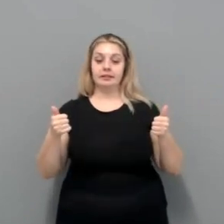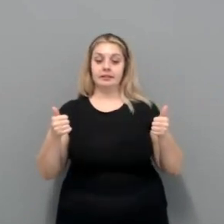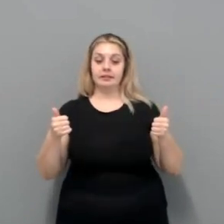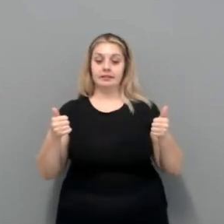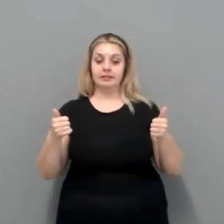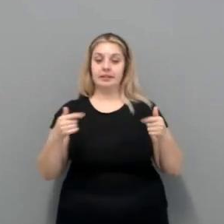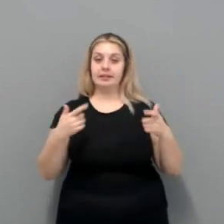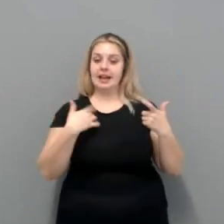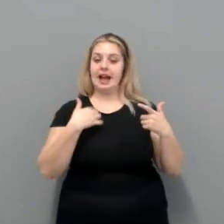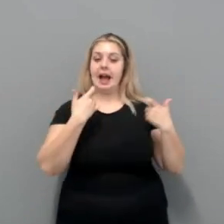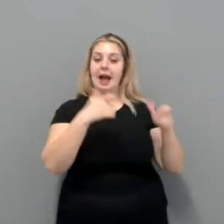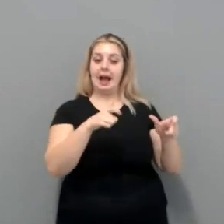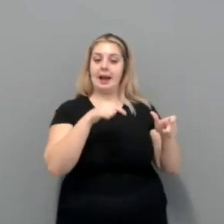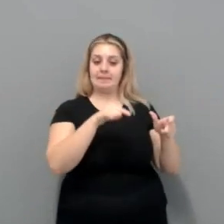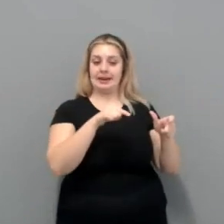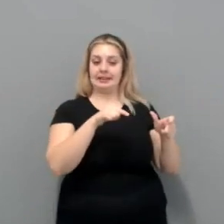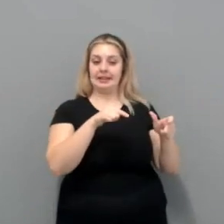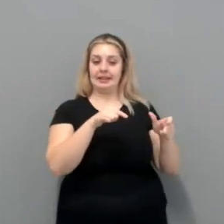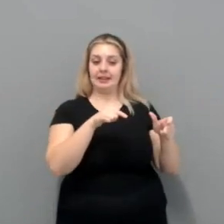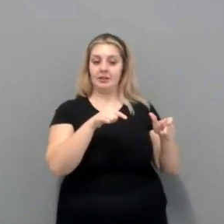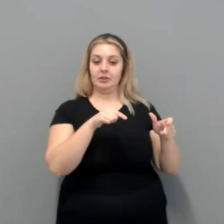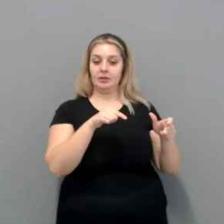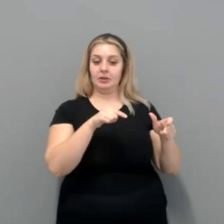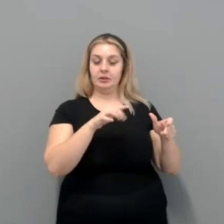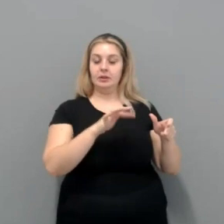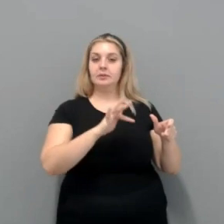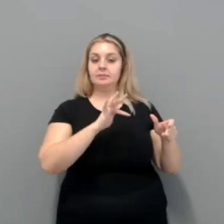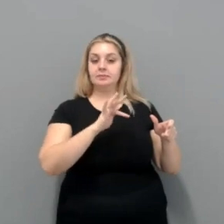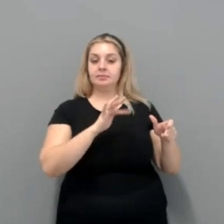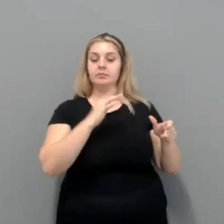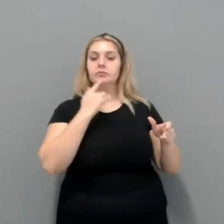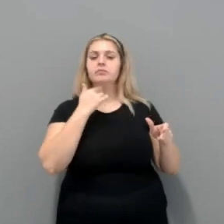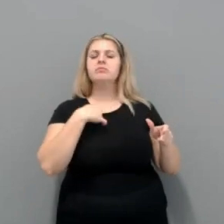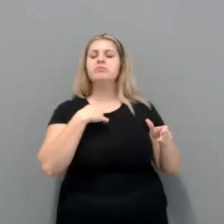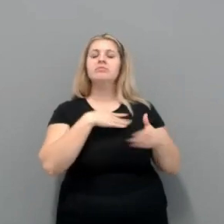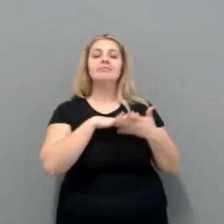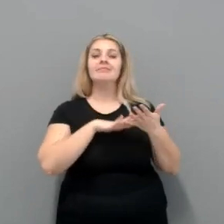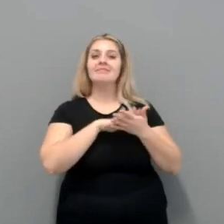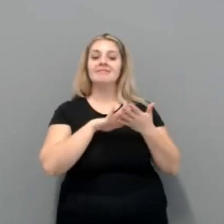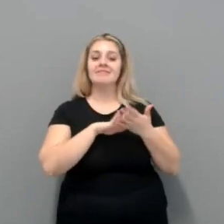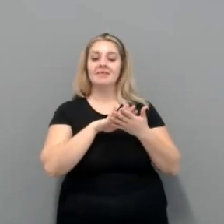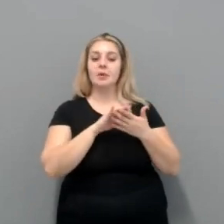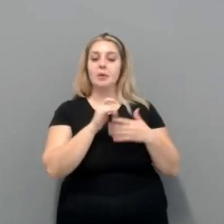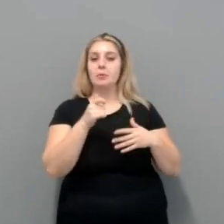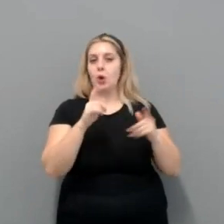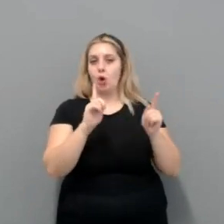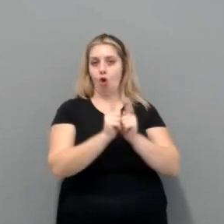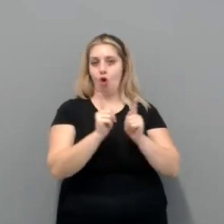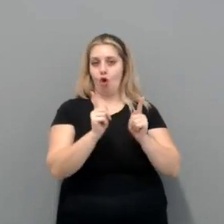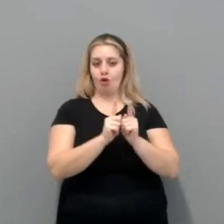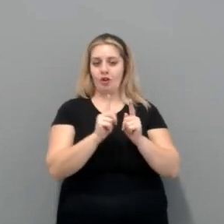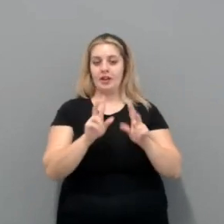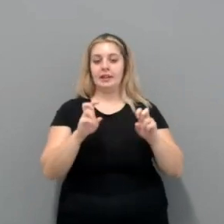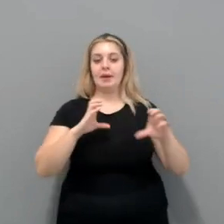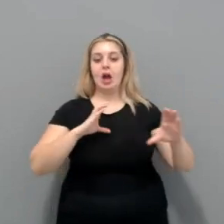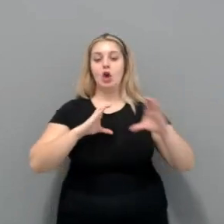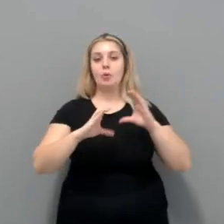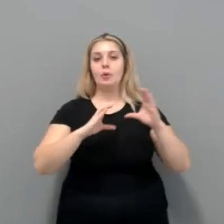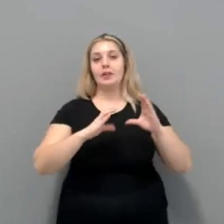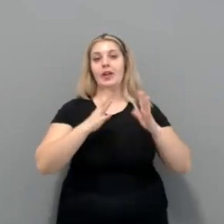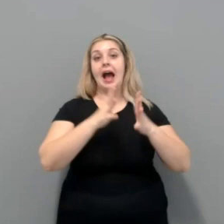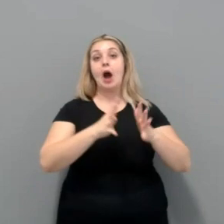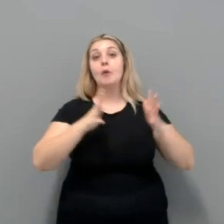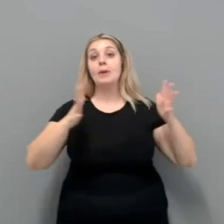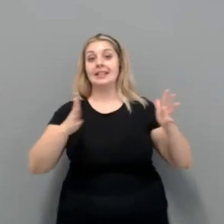con este apartado. Que me toca. Voy a hablar un poquito brevemente sobre la comunicación aumentativa